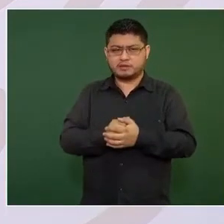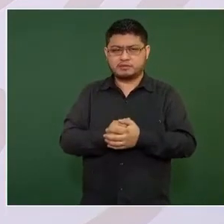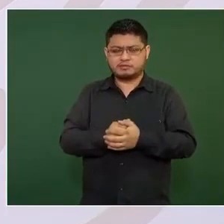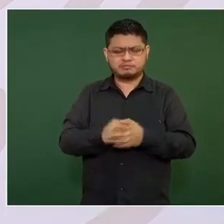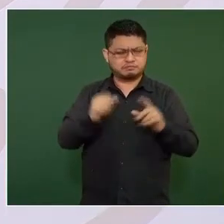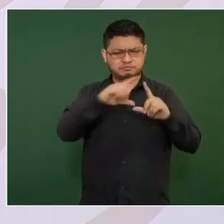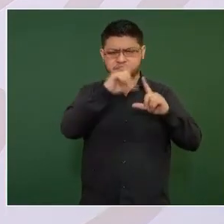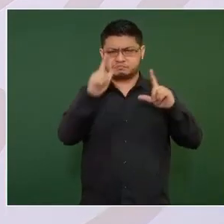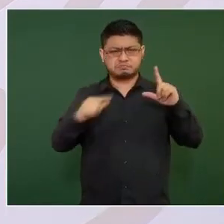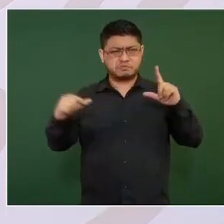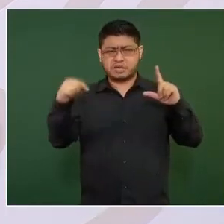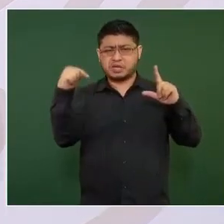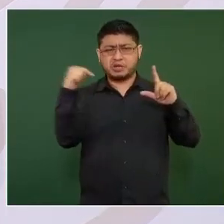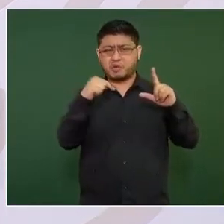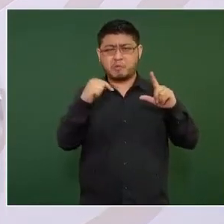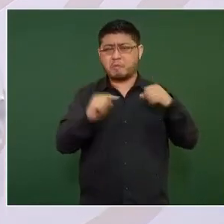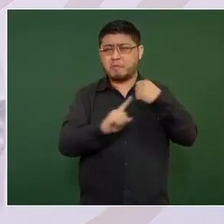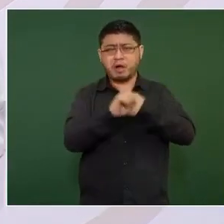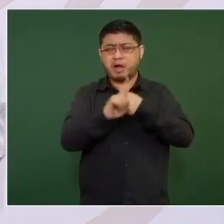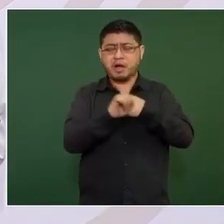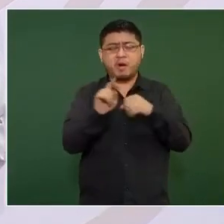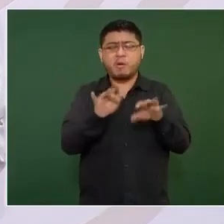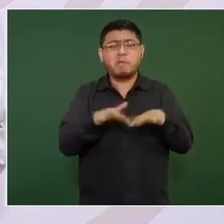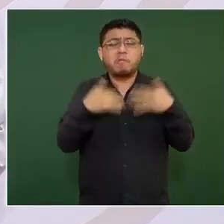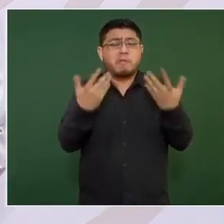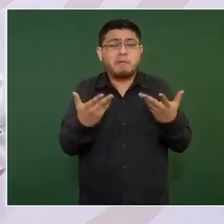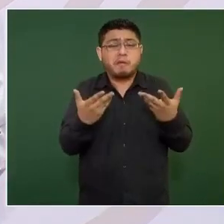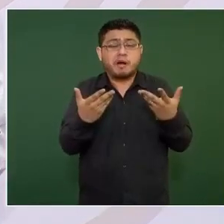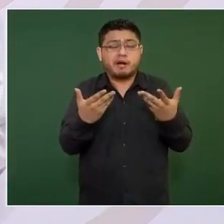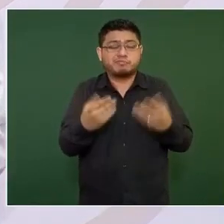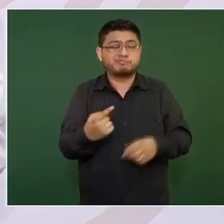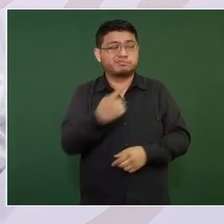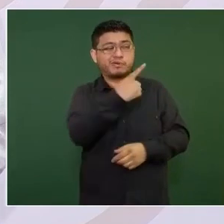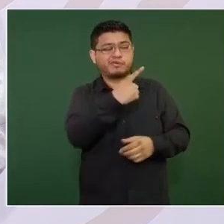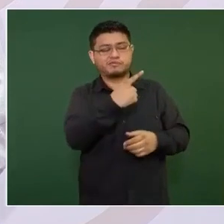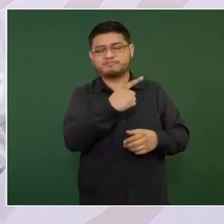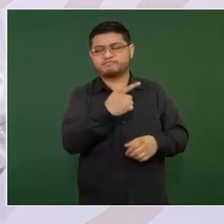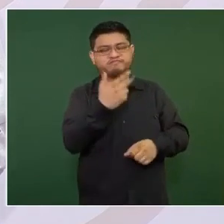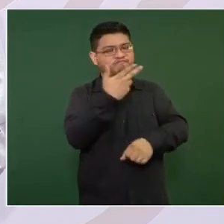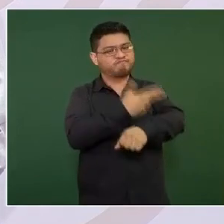a México que la deshonestidad de los gobernantes.